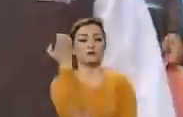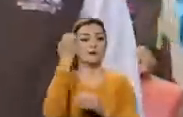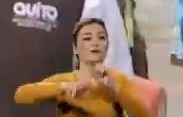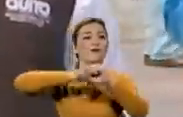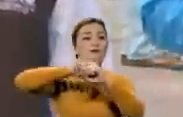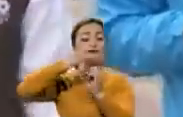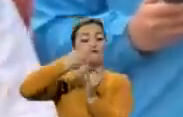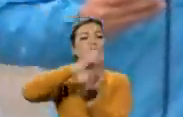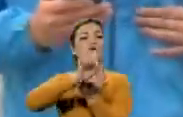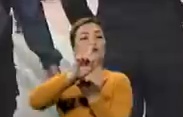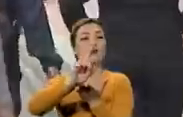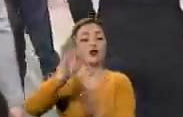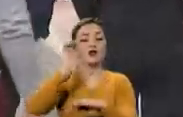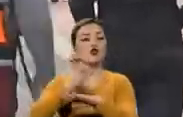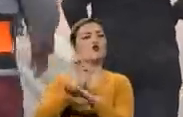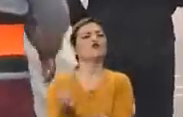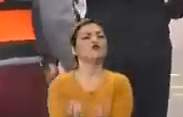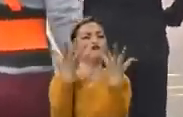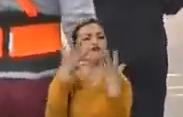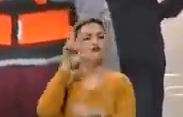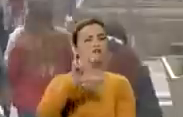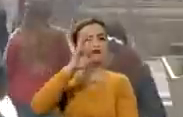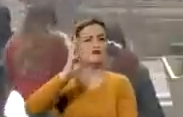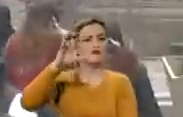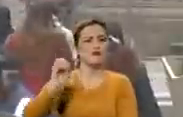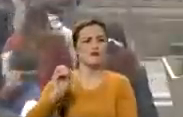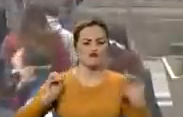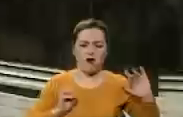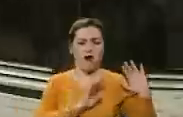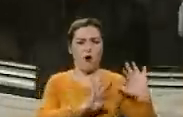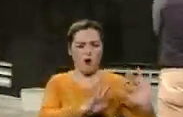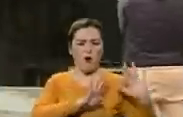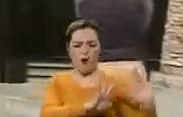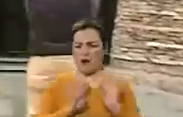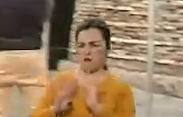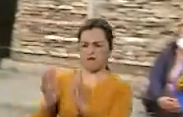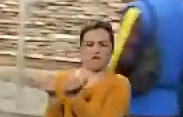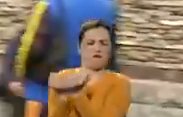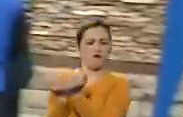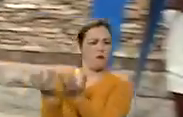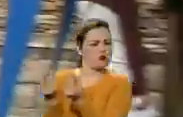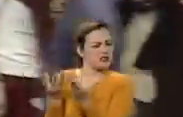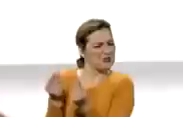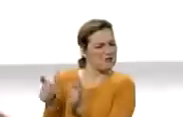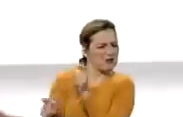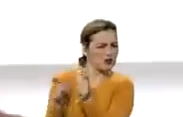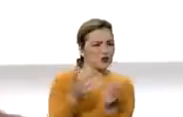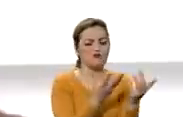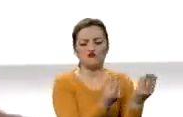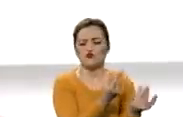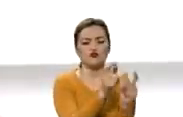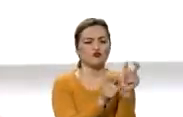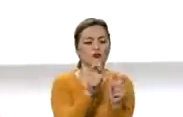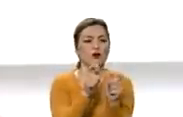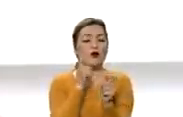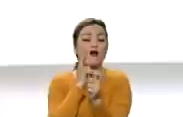solo este fin de semana en el país se registraron 360 aglomeraciones en todo el país. Y los reportes de aglomeraciones desde el